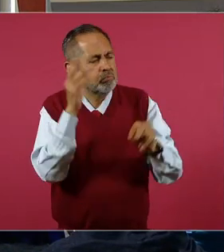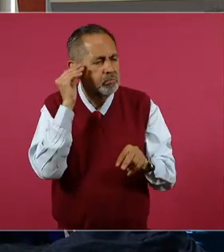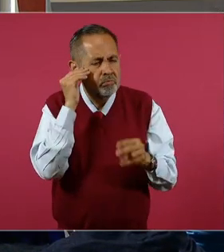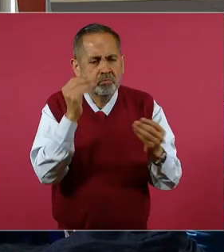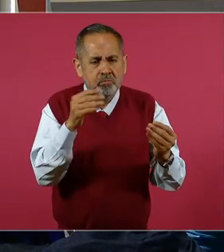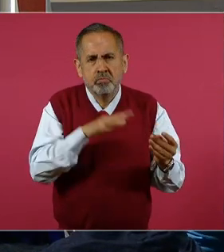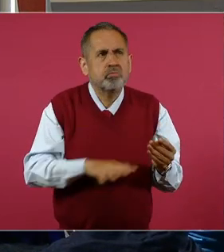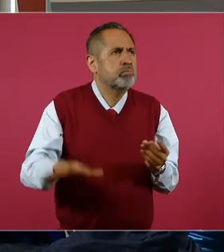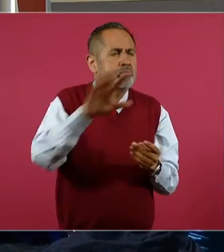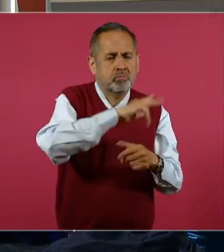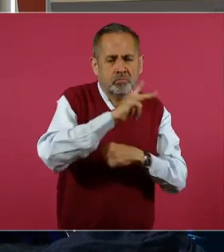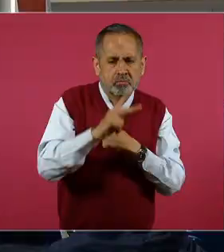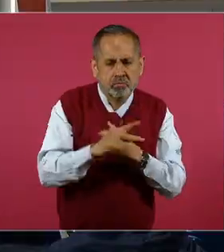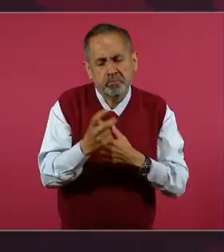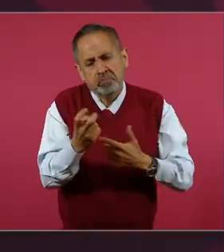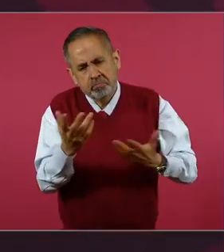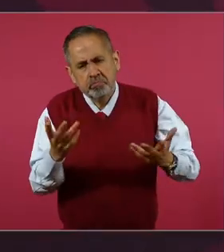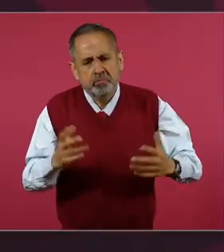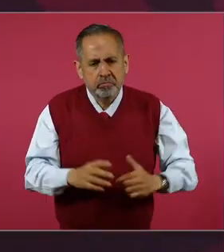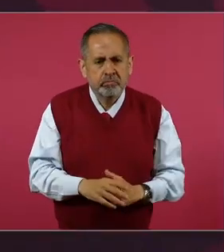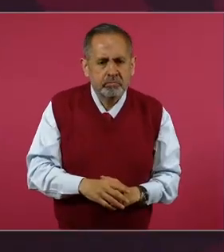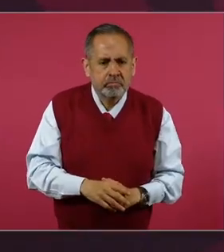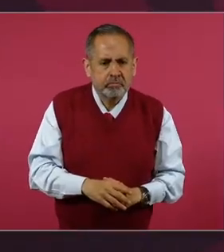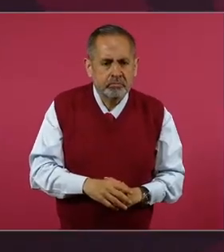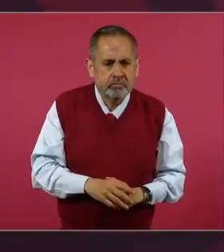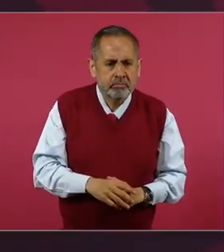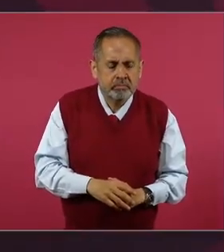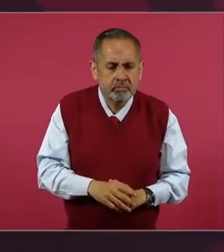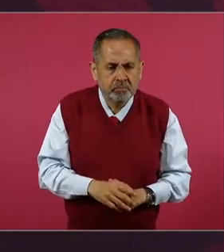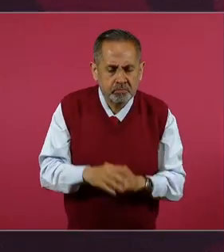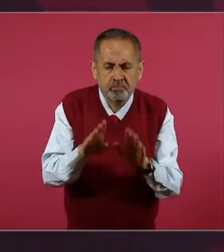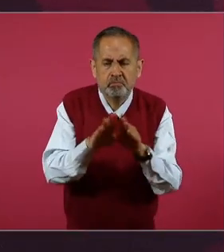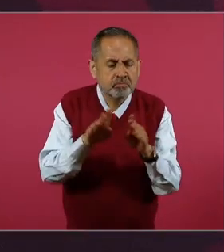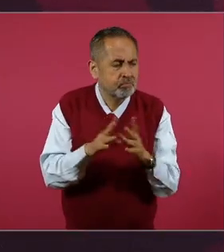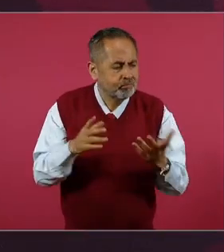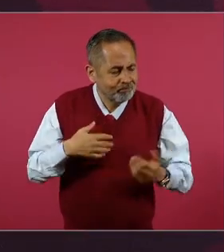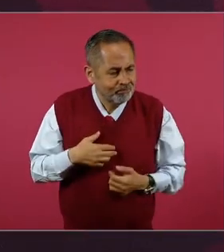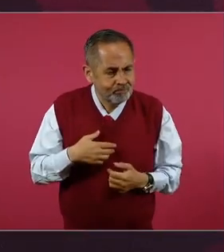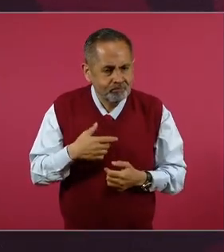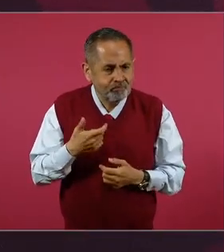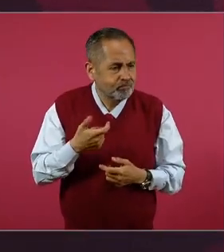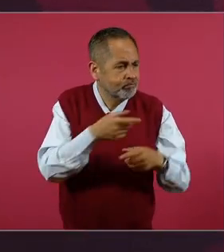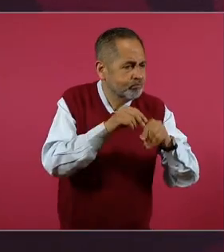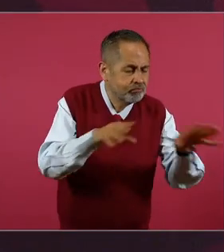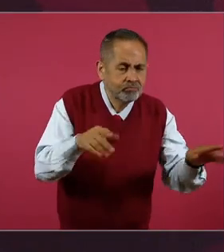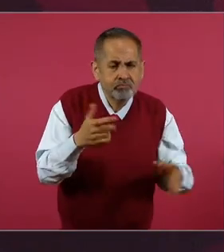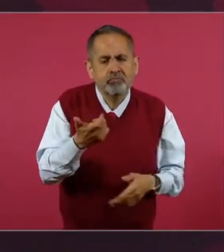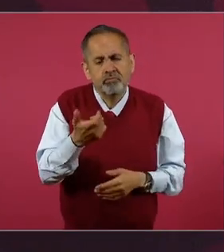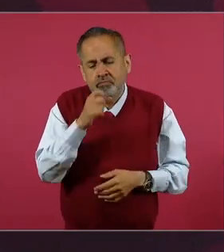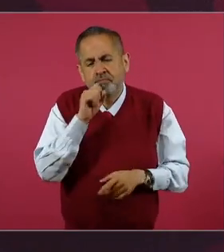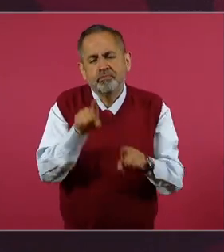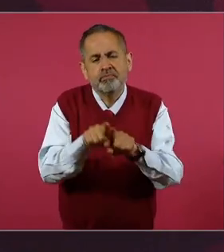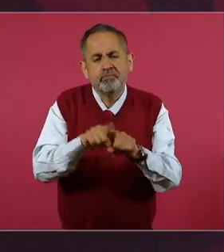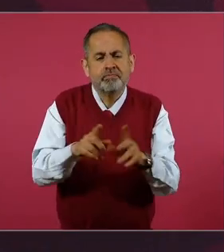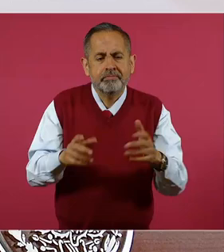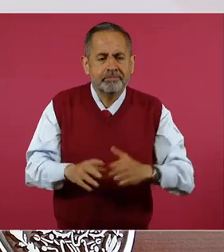en el país. Entonces, ¿cómo distribuir eso? Además,